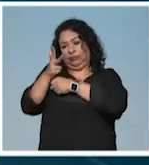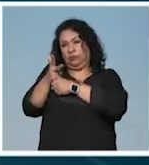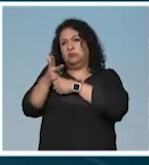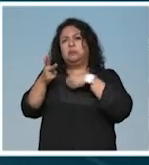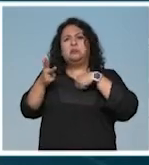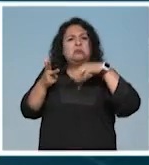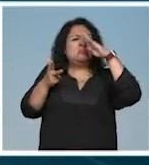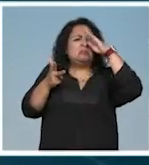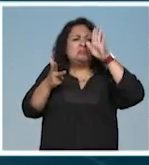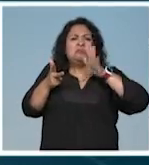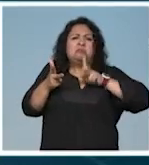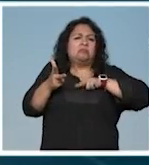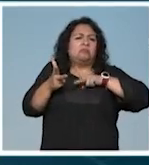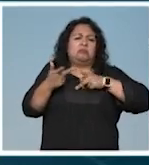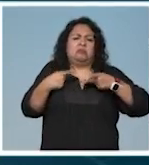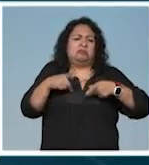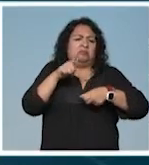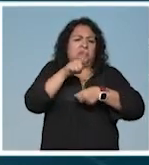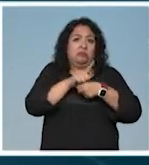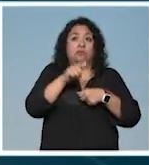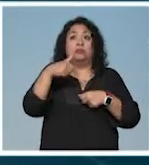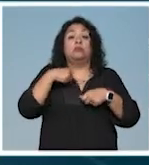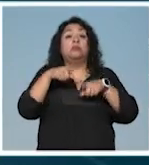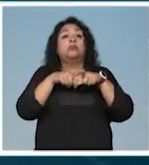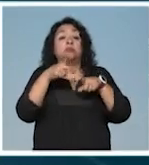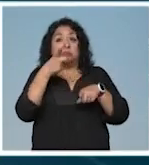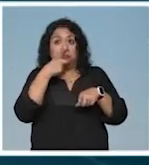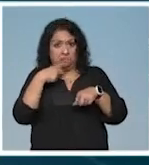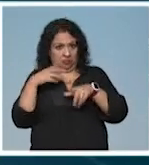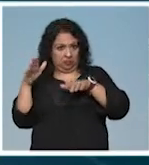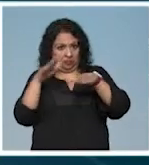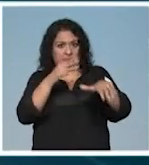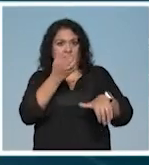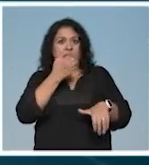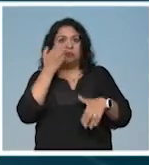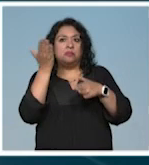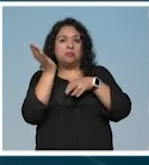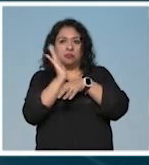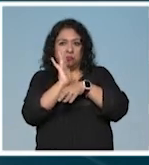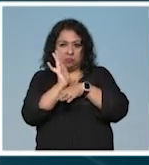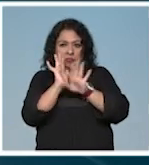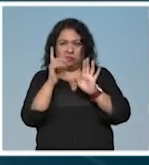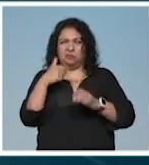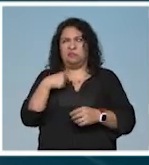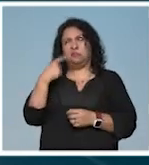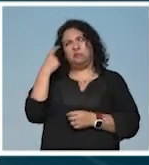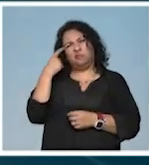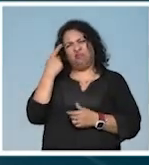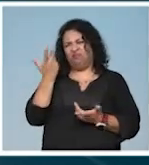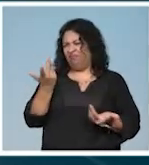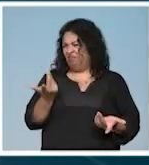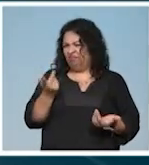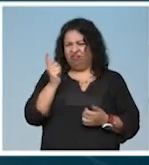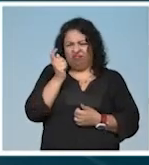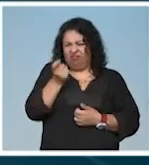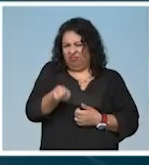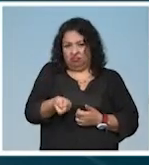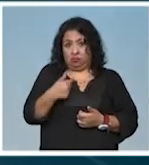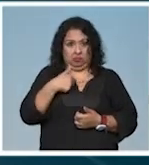que cosas mías, ¿no? Personales. Y mi hermano me dijo, ¿por qué no ingresas en la escuela de cine? Y yo, bueno, dije, pues ¿qué es eso? No sabía lo que